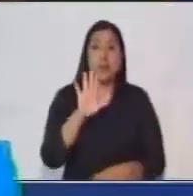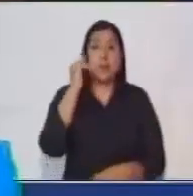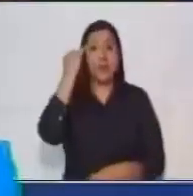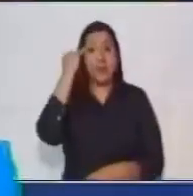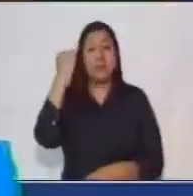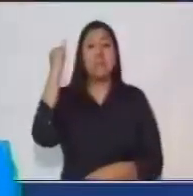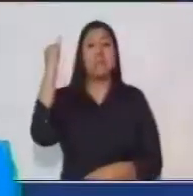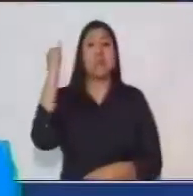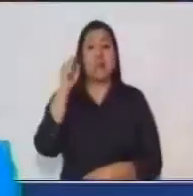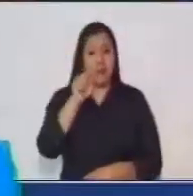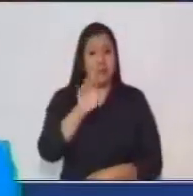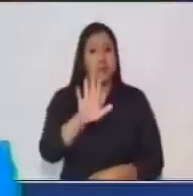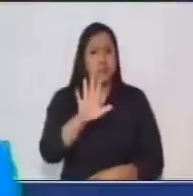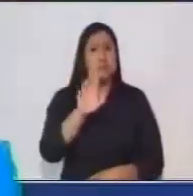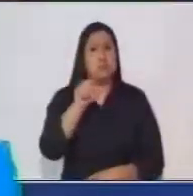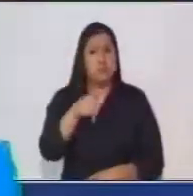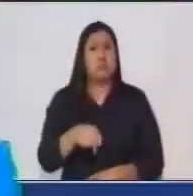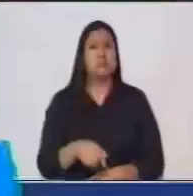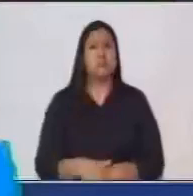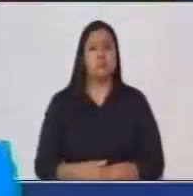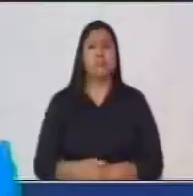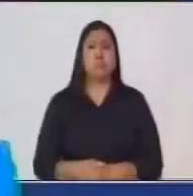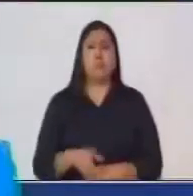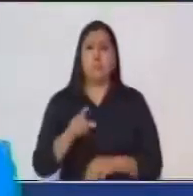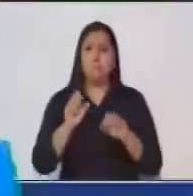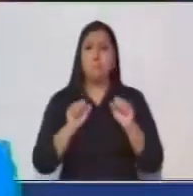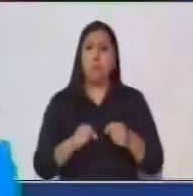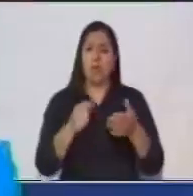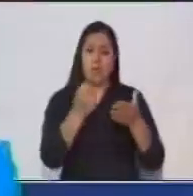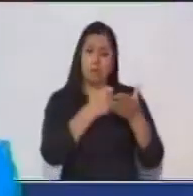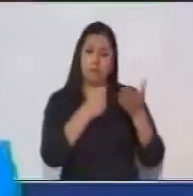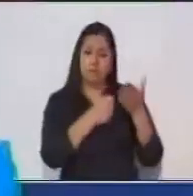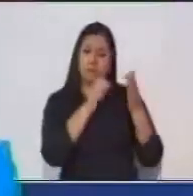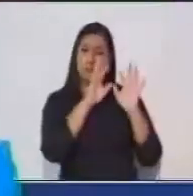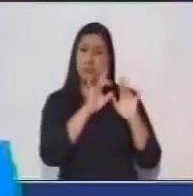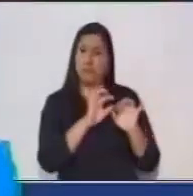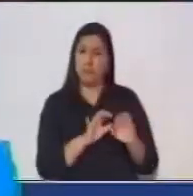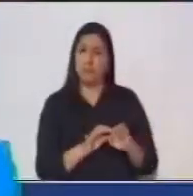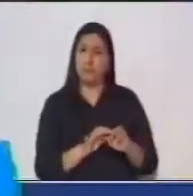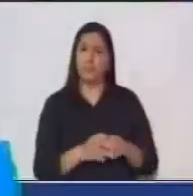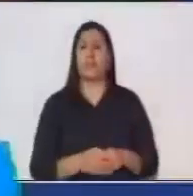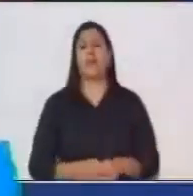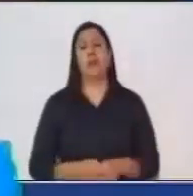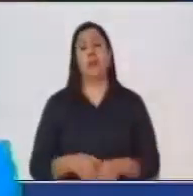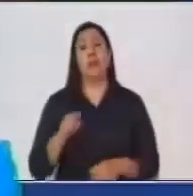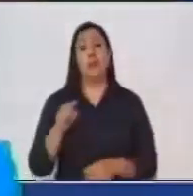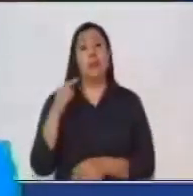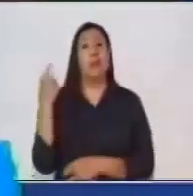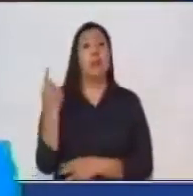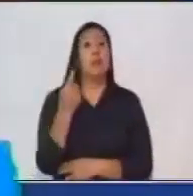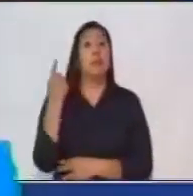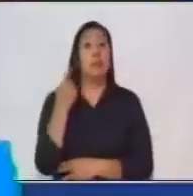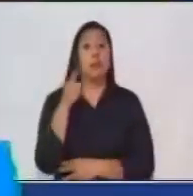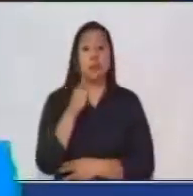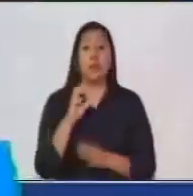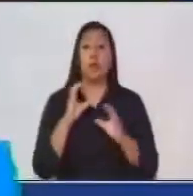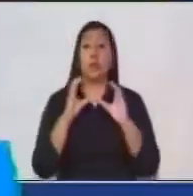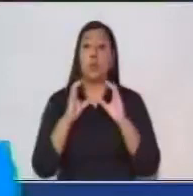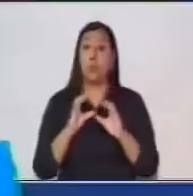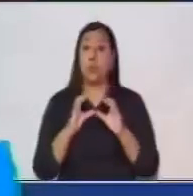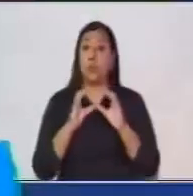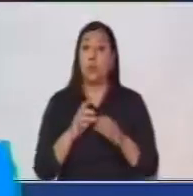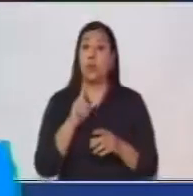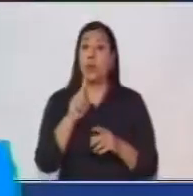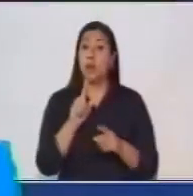Usted tiene esa capacidad de redacción. Pero algo también muy importante, hay que cuidar cada una de